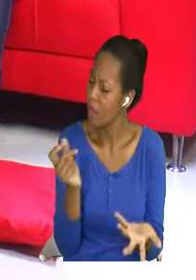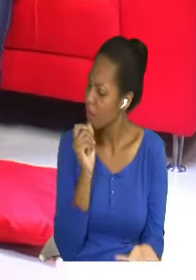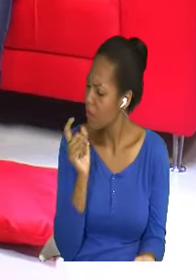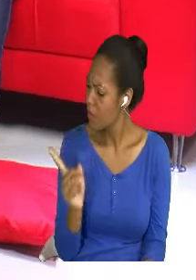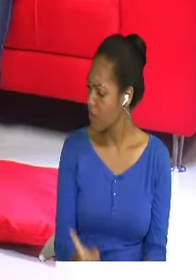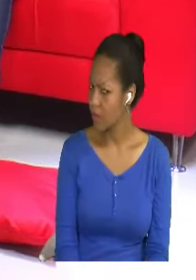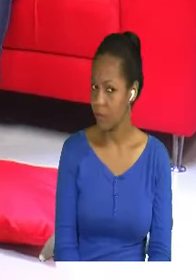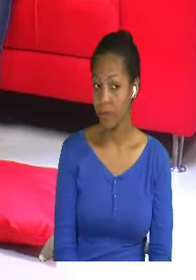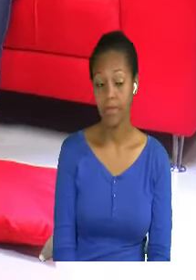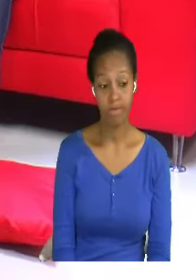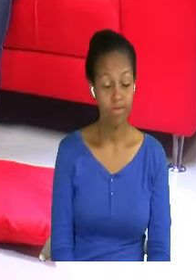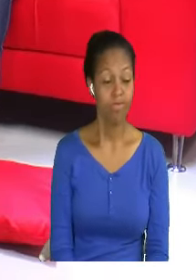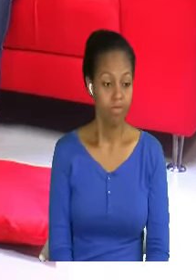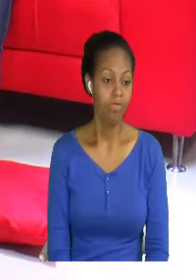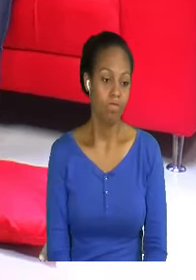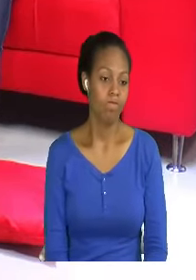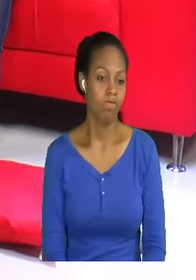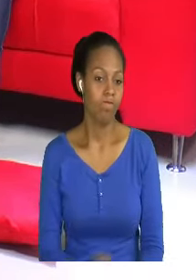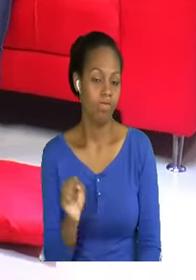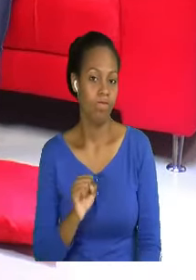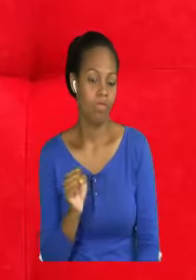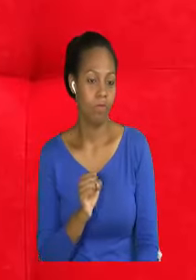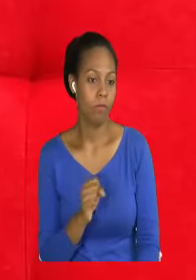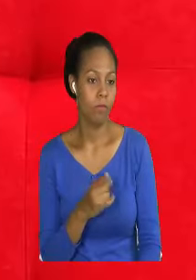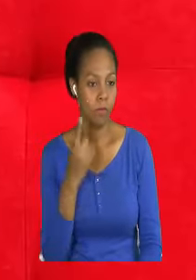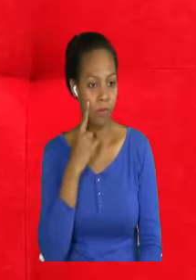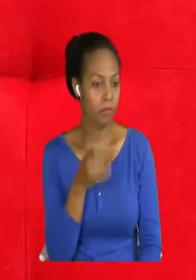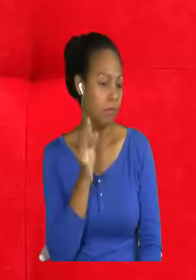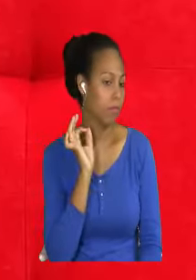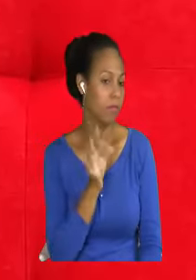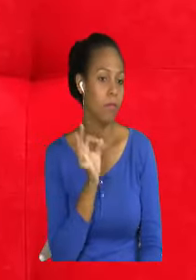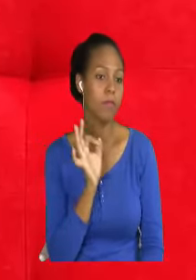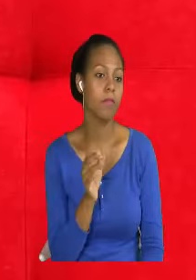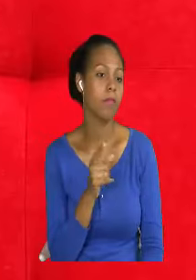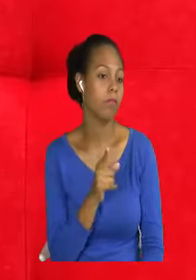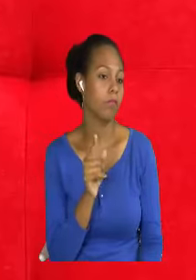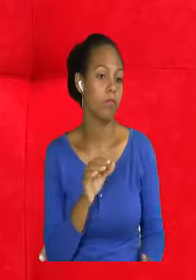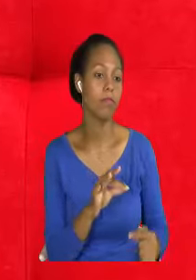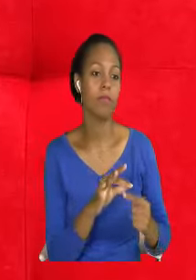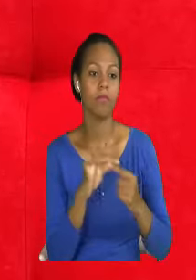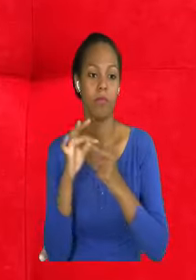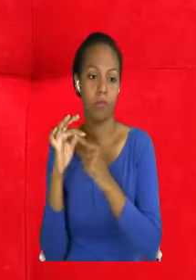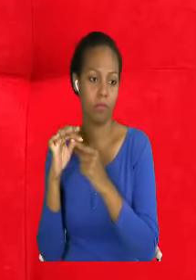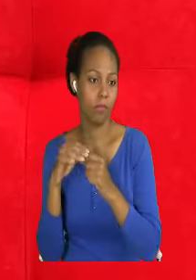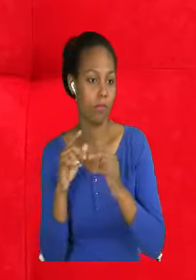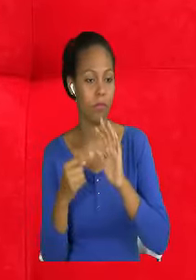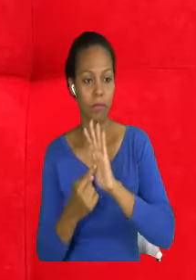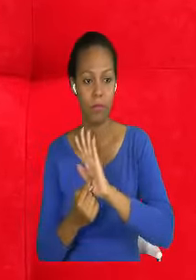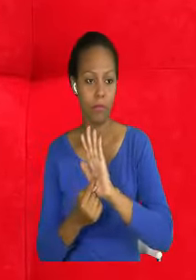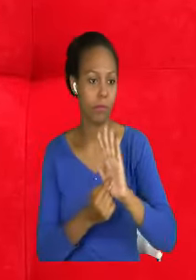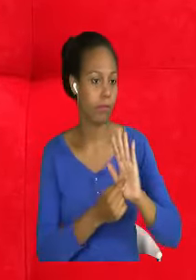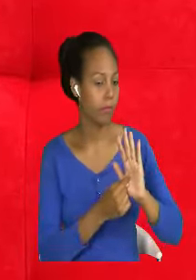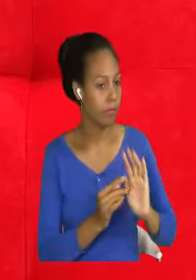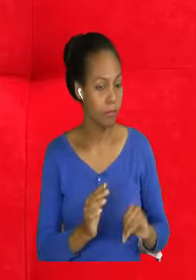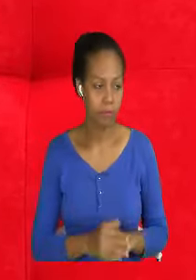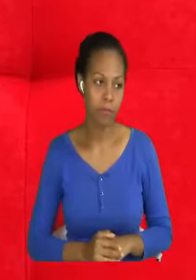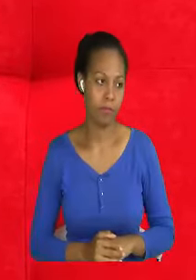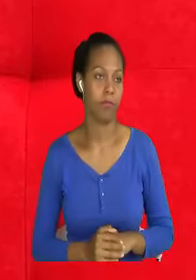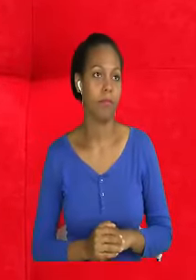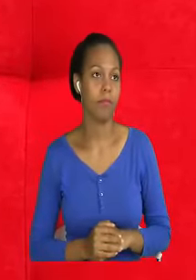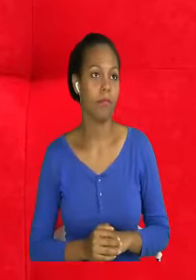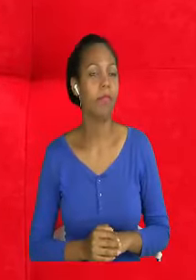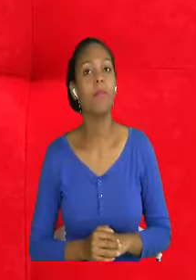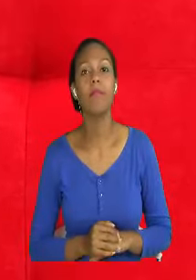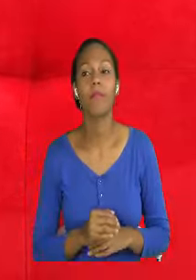como plus le damos a la clienta es que siempre traemos diseños exclusivos, ¿sí? No